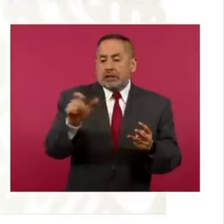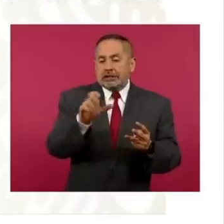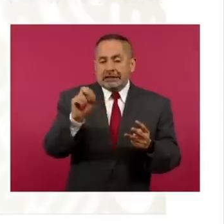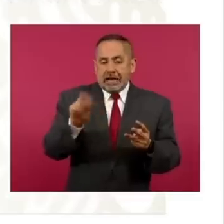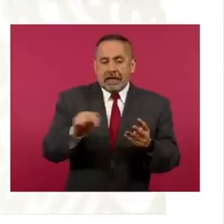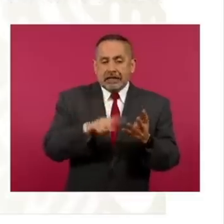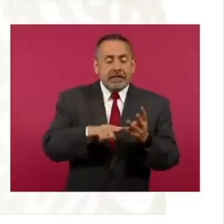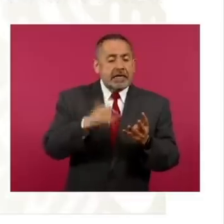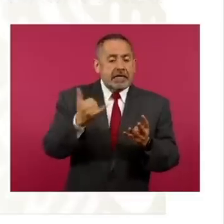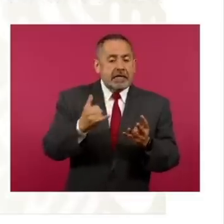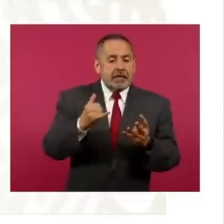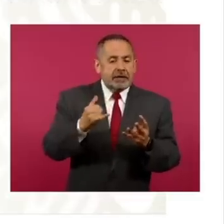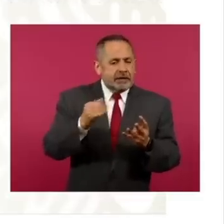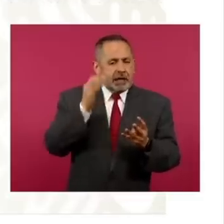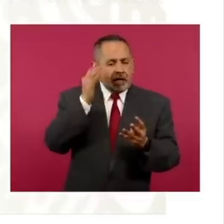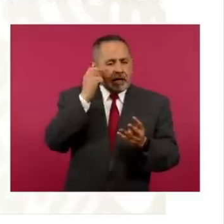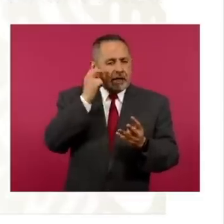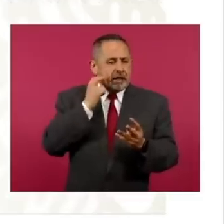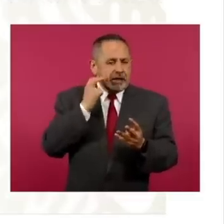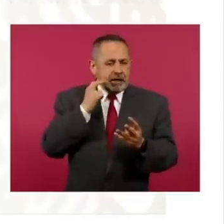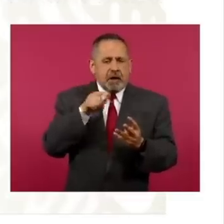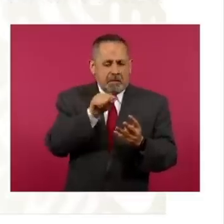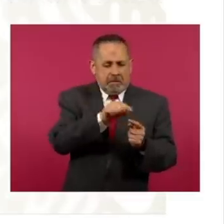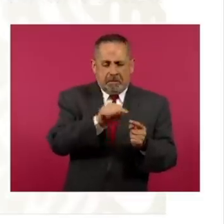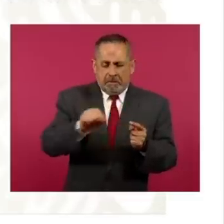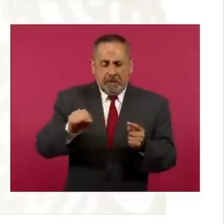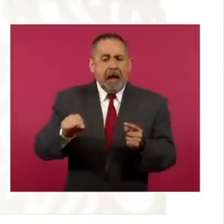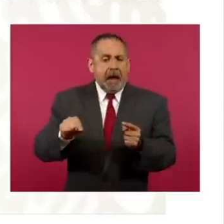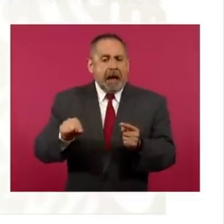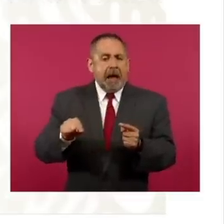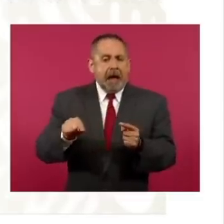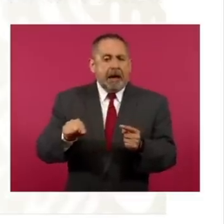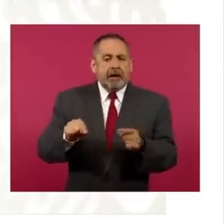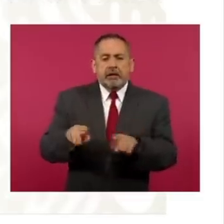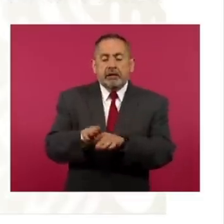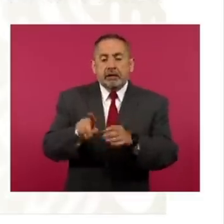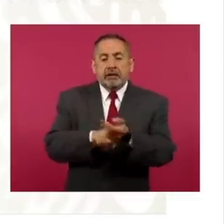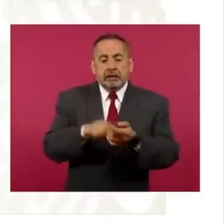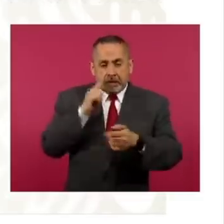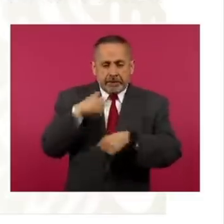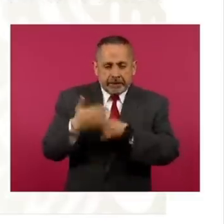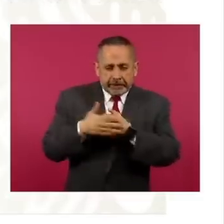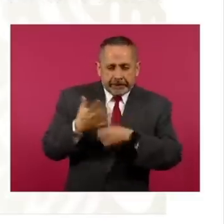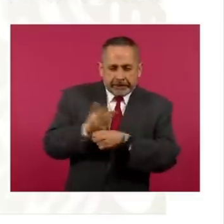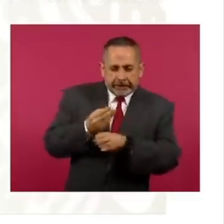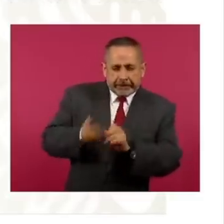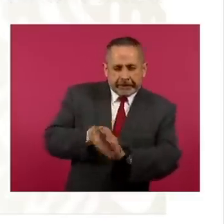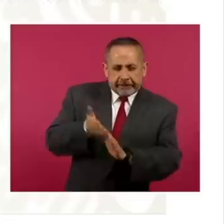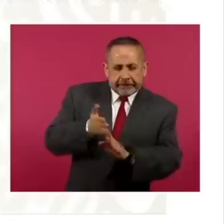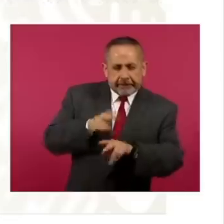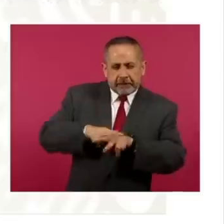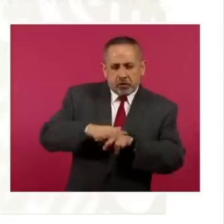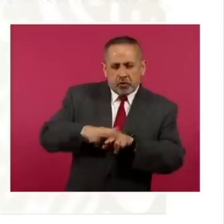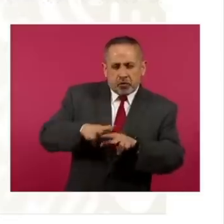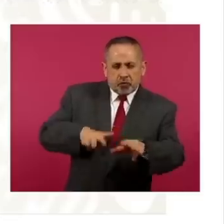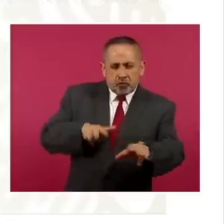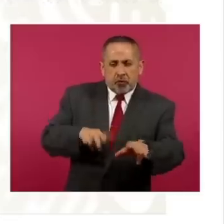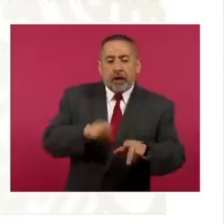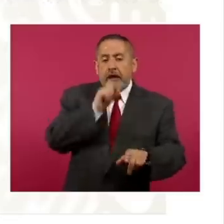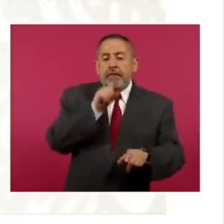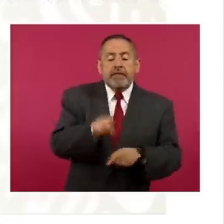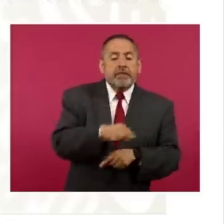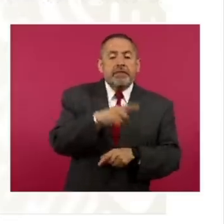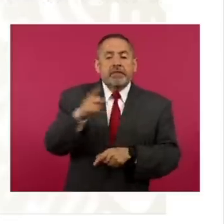en el área de la estación Cancún aeropuerto se construye una base de mantenimiento para la vía y un taller de cochera